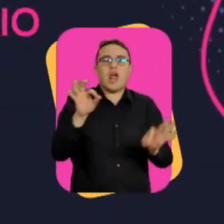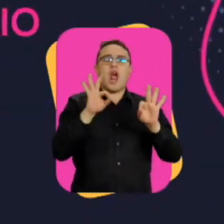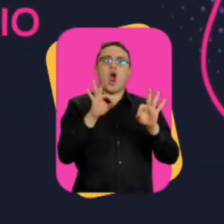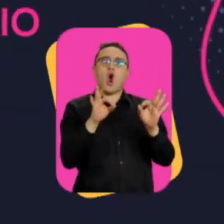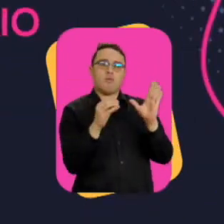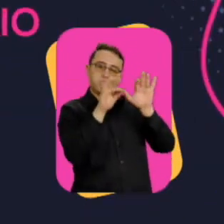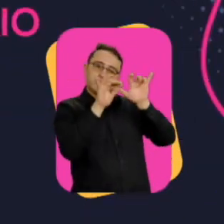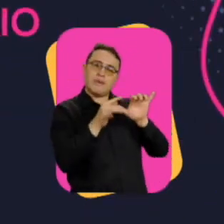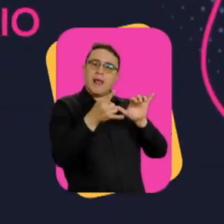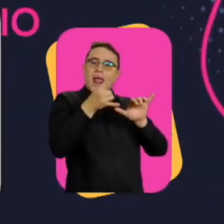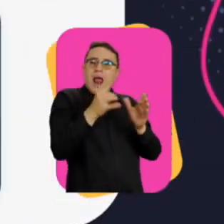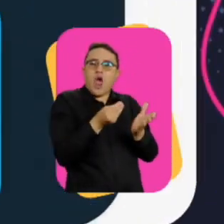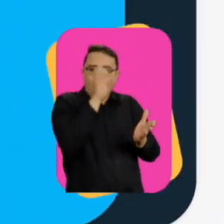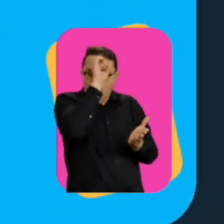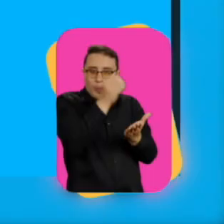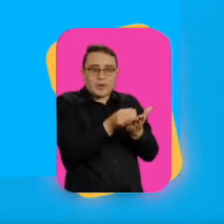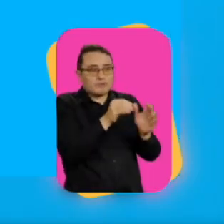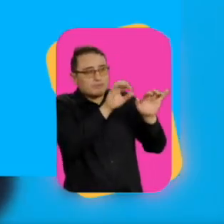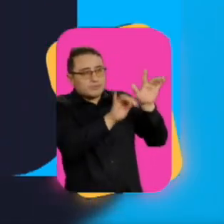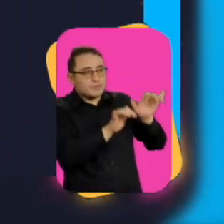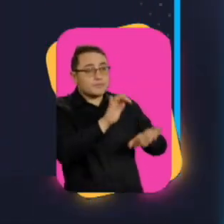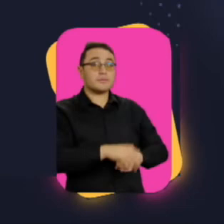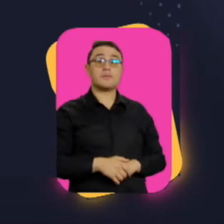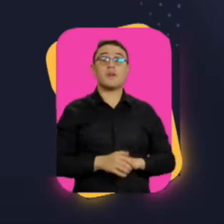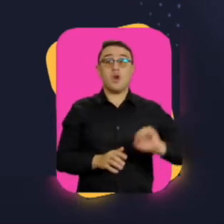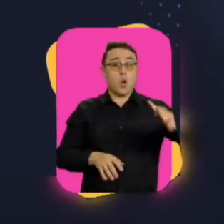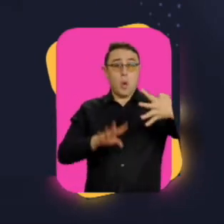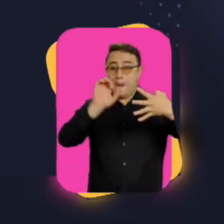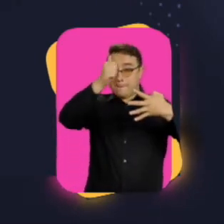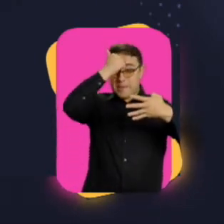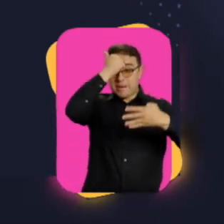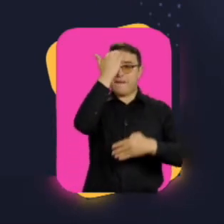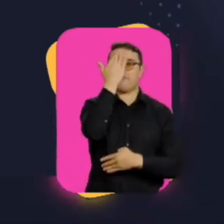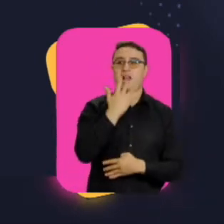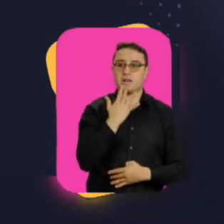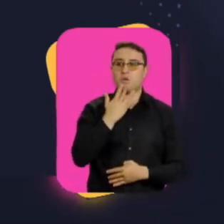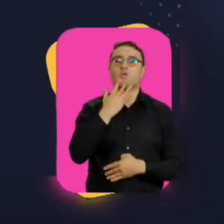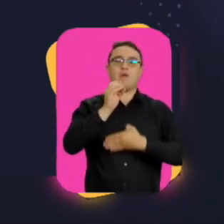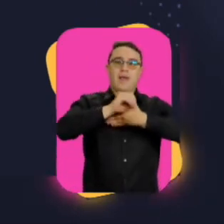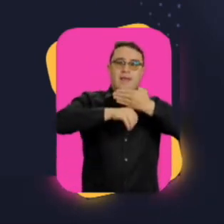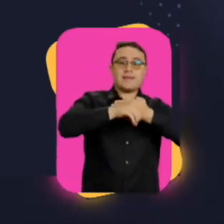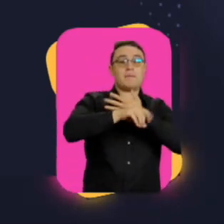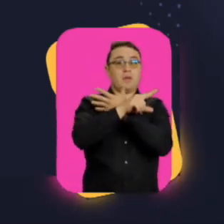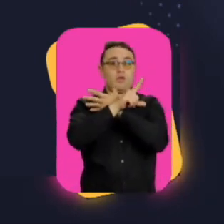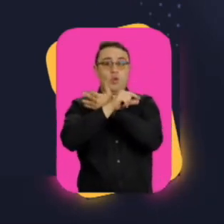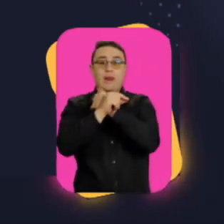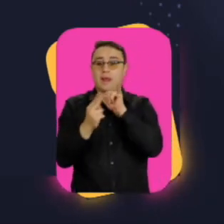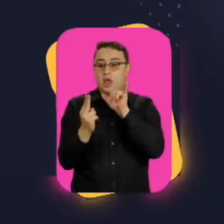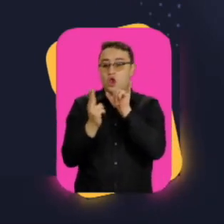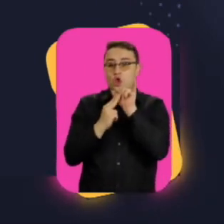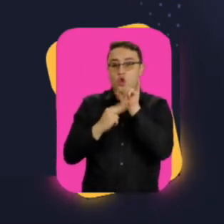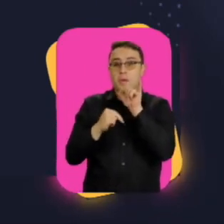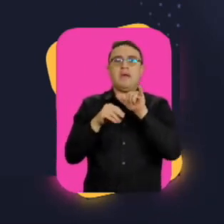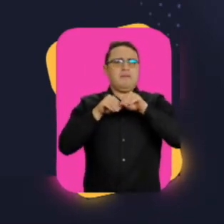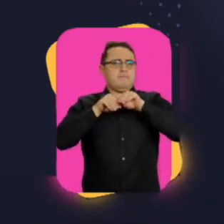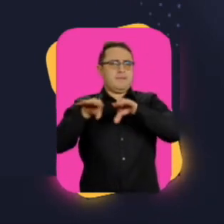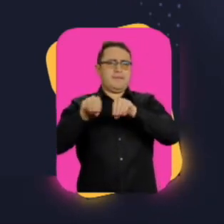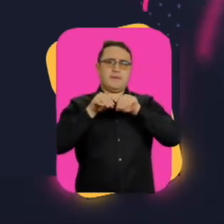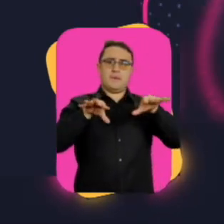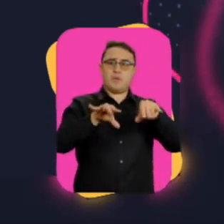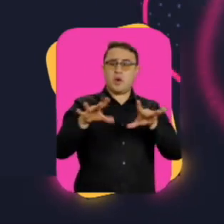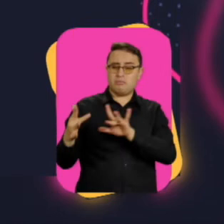comentario. Las cuatro plataformas principales, Facebook, Instagram, Twitter y YouTube, generaron en total